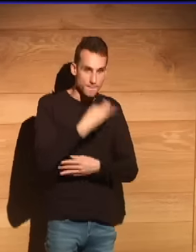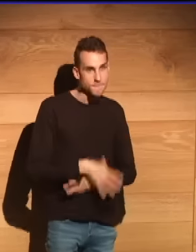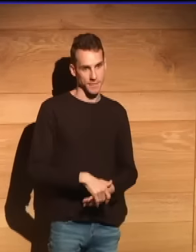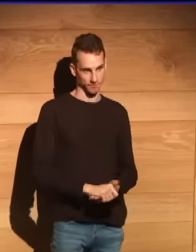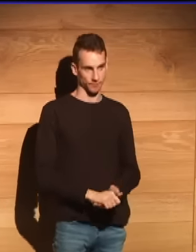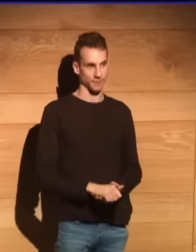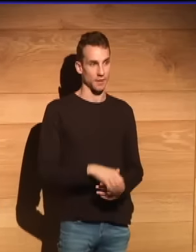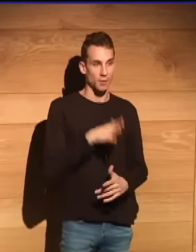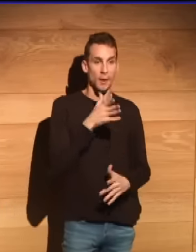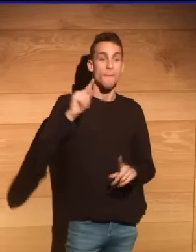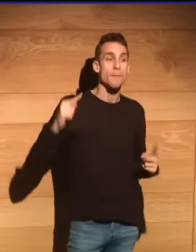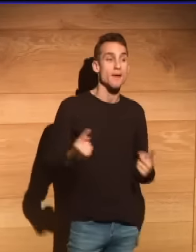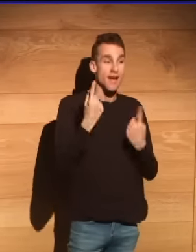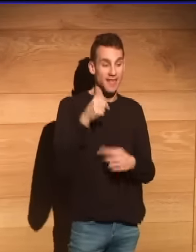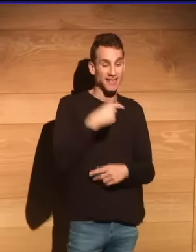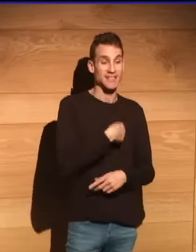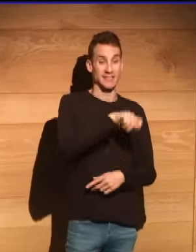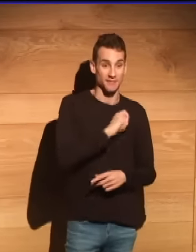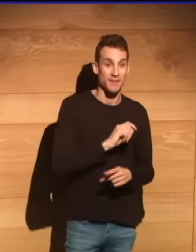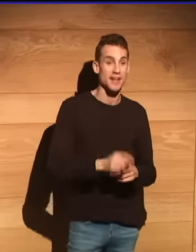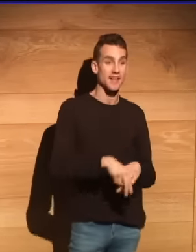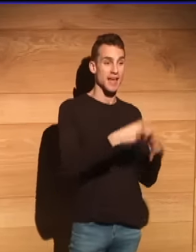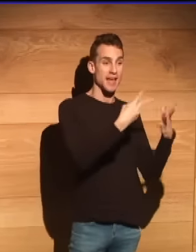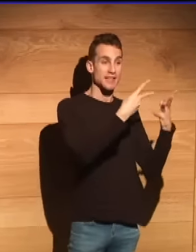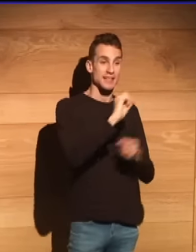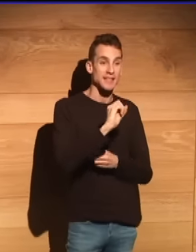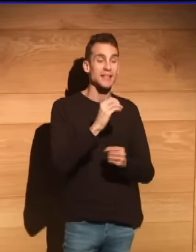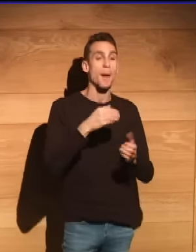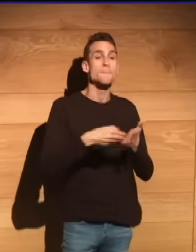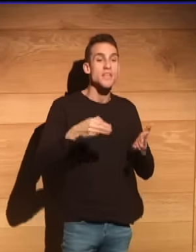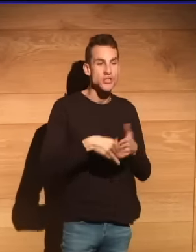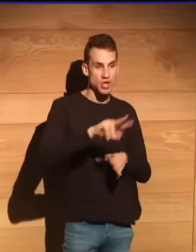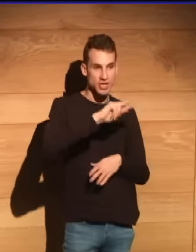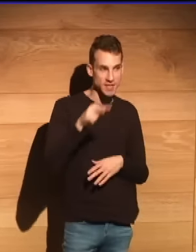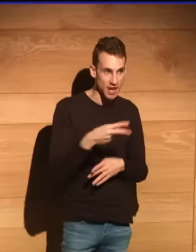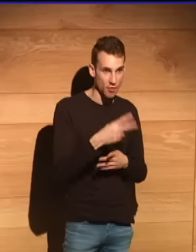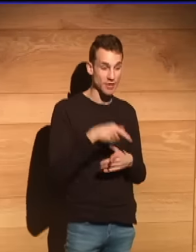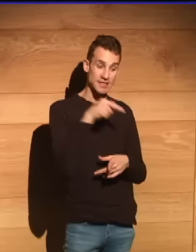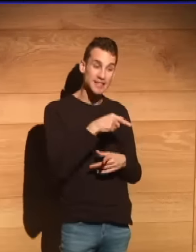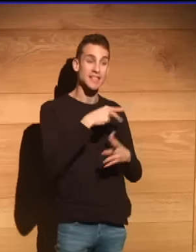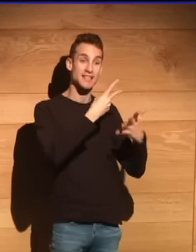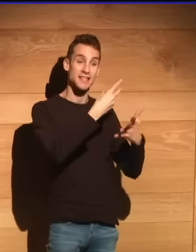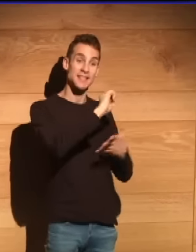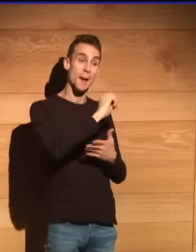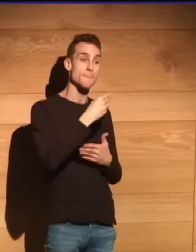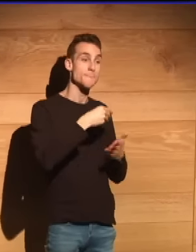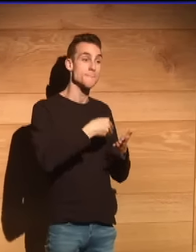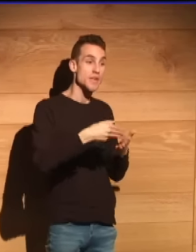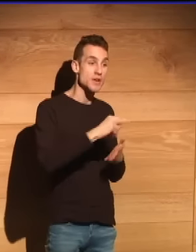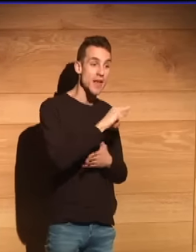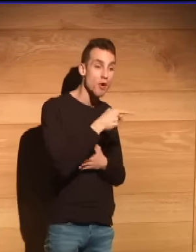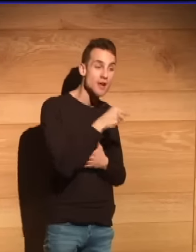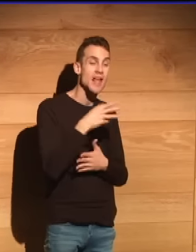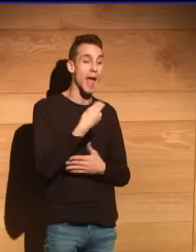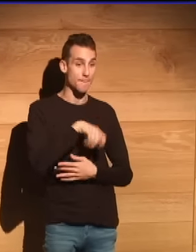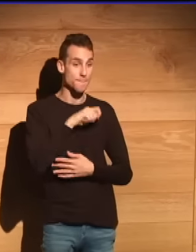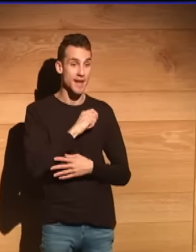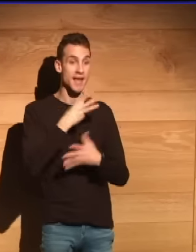captar 70.000 millones de euros. Y de esos 70.000 millones de euros, España va a dedicar el 33% a